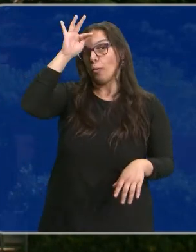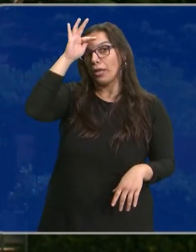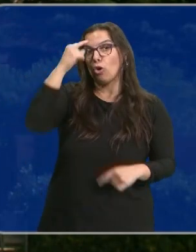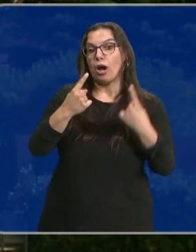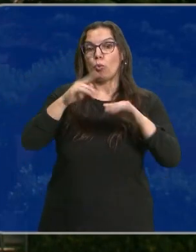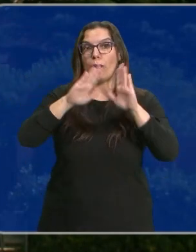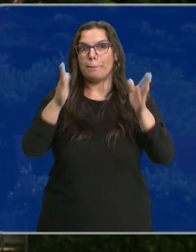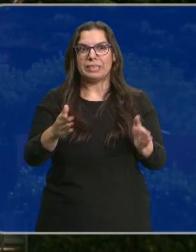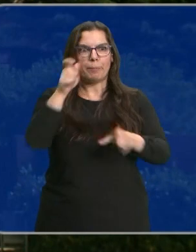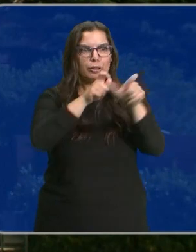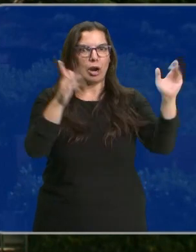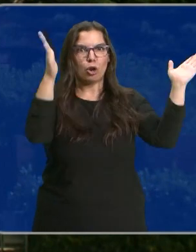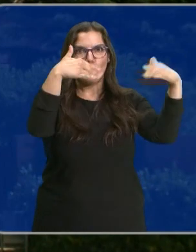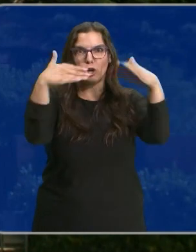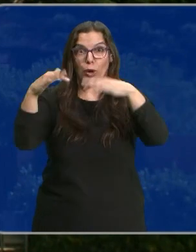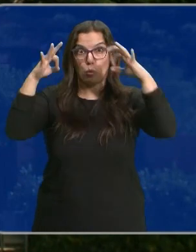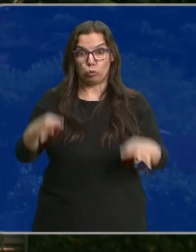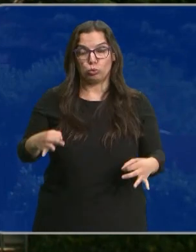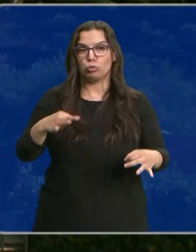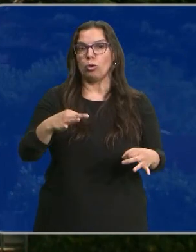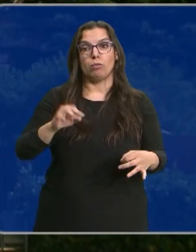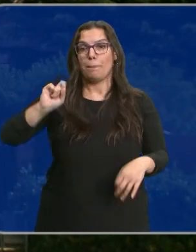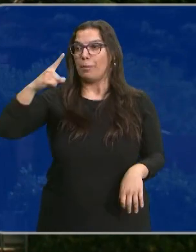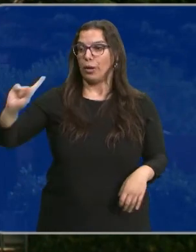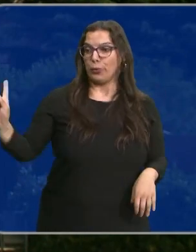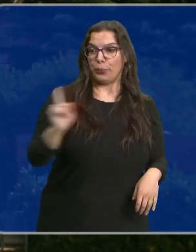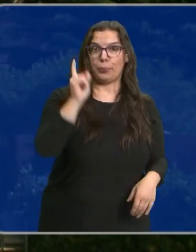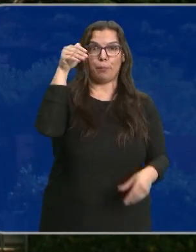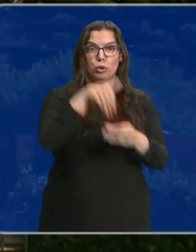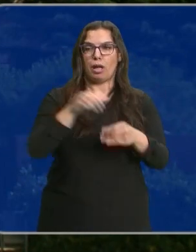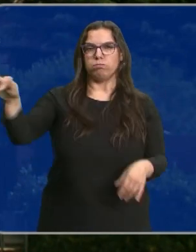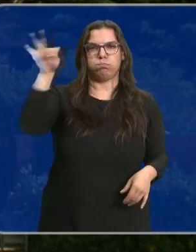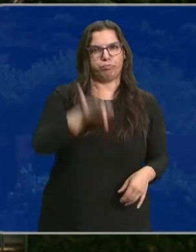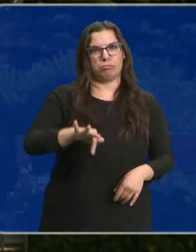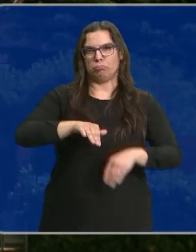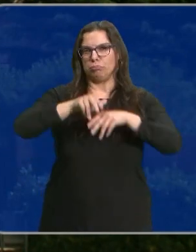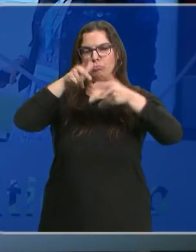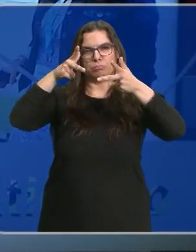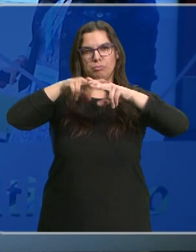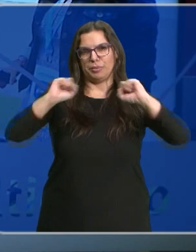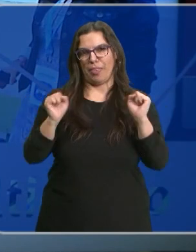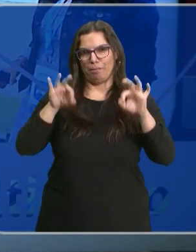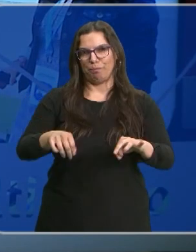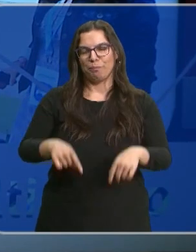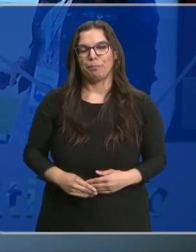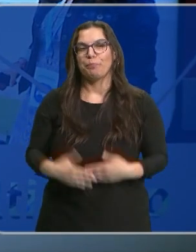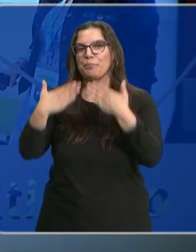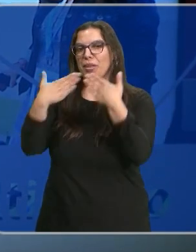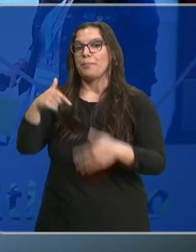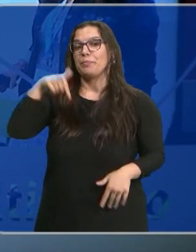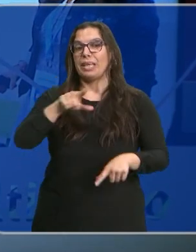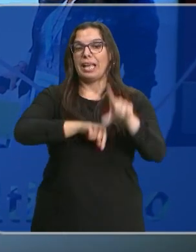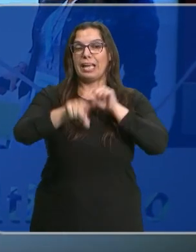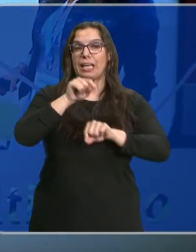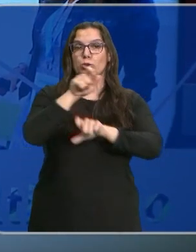mesas electorales sin constituir, se aplica la máxima. El primero que llega a votar se queda en la mesa. Gracias, Roberto. Aquí